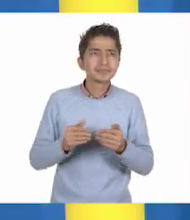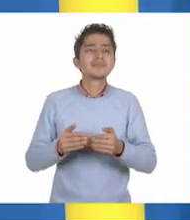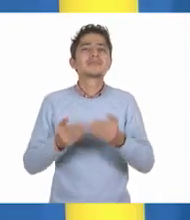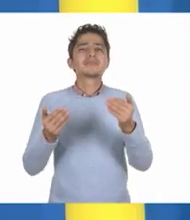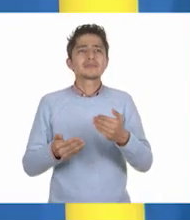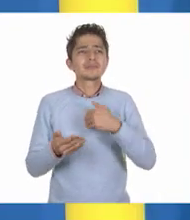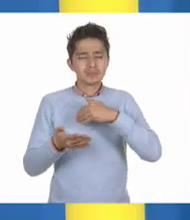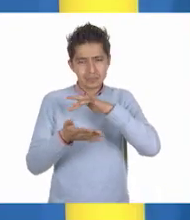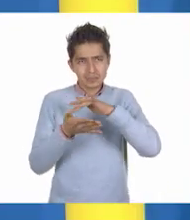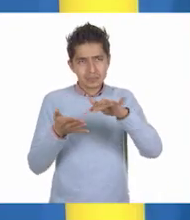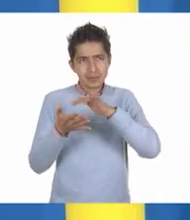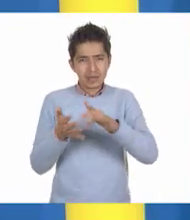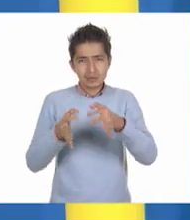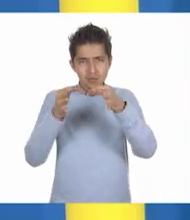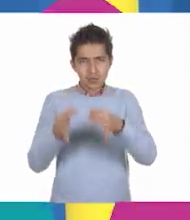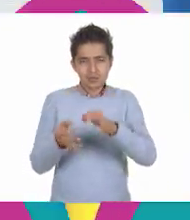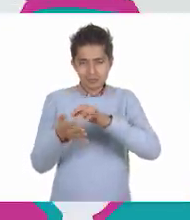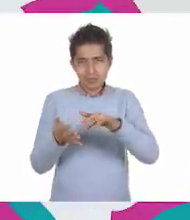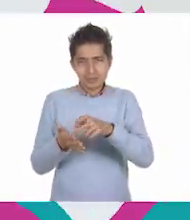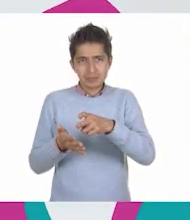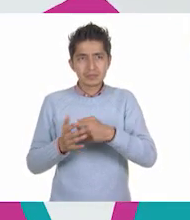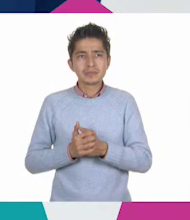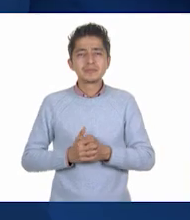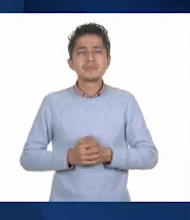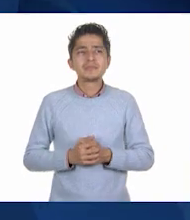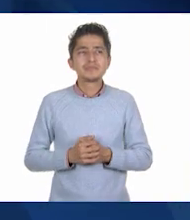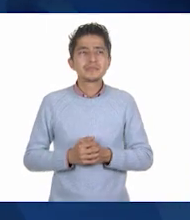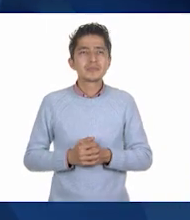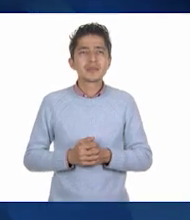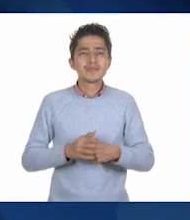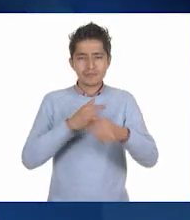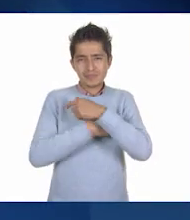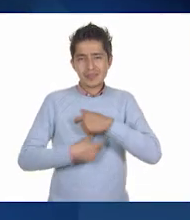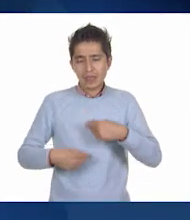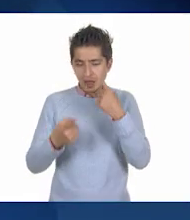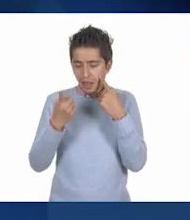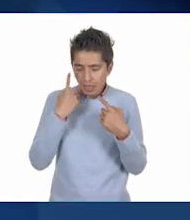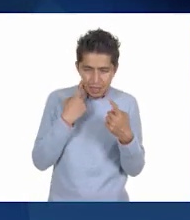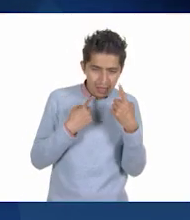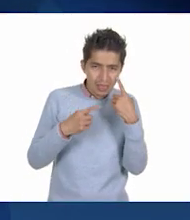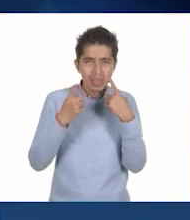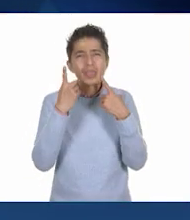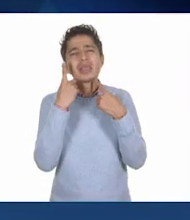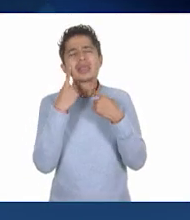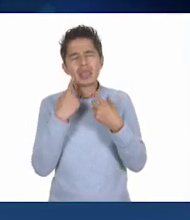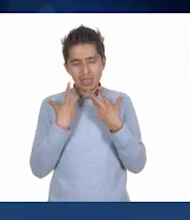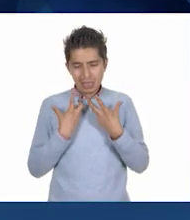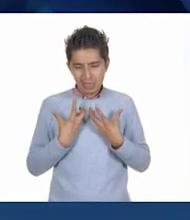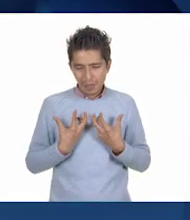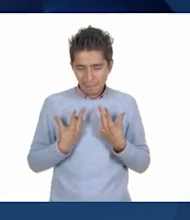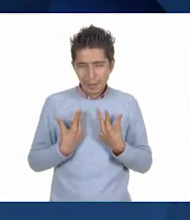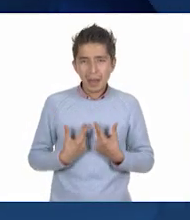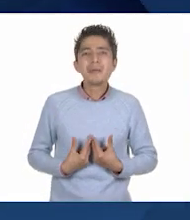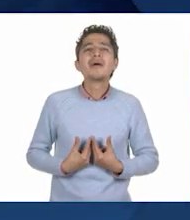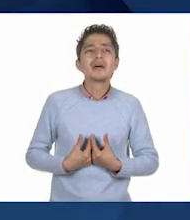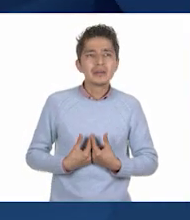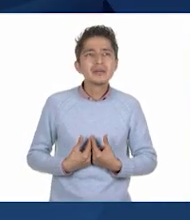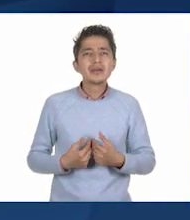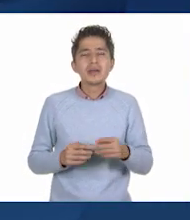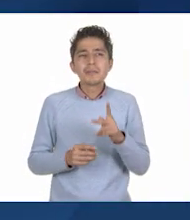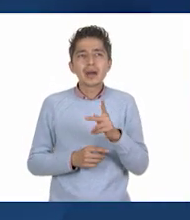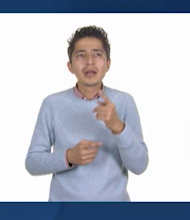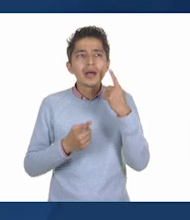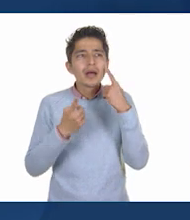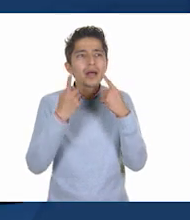dar lectura al texto original. Muy bien. Villa llorará con lágrimas amargas y quemantes, como el que llora